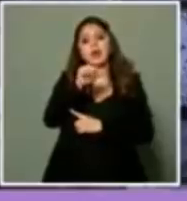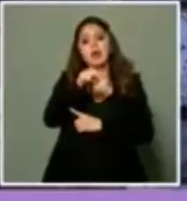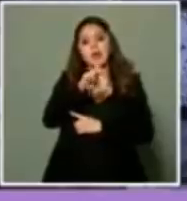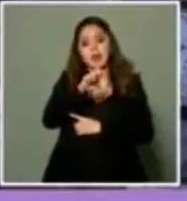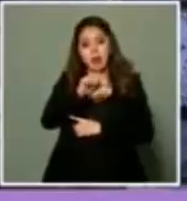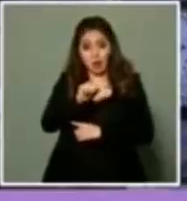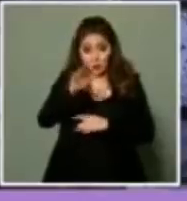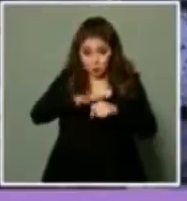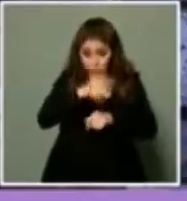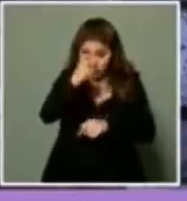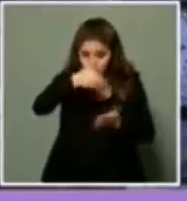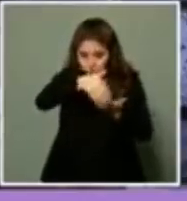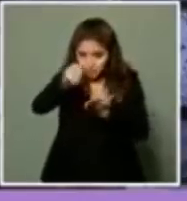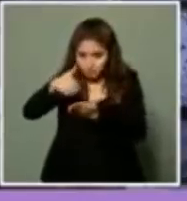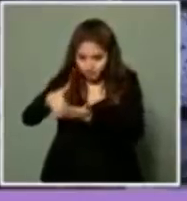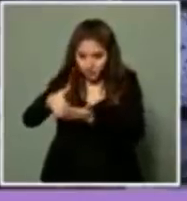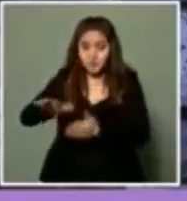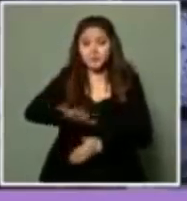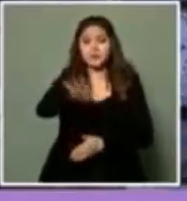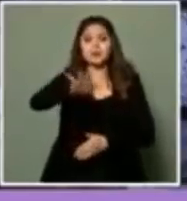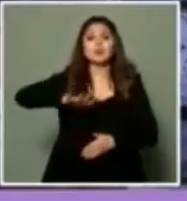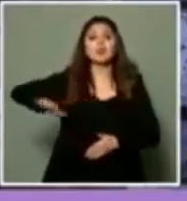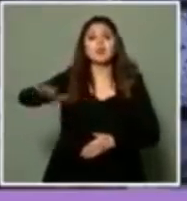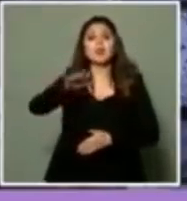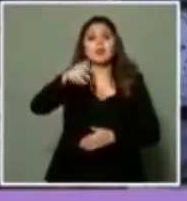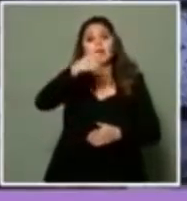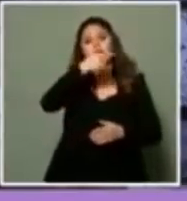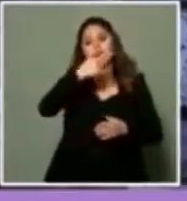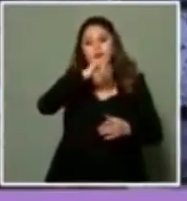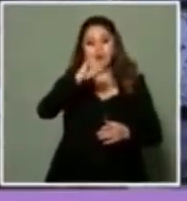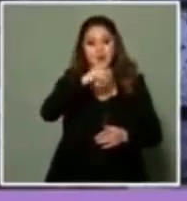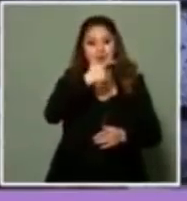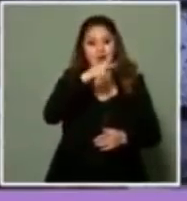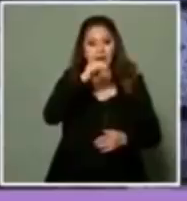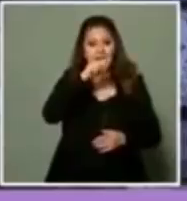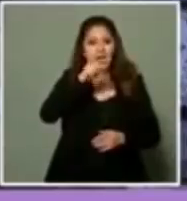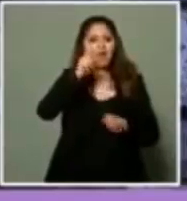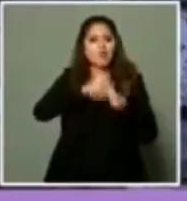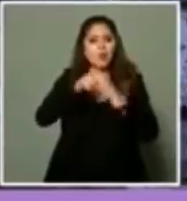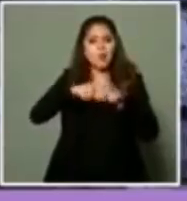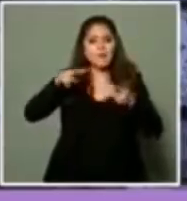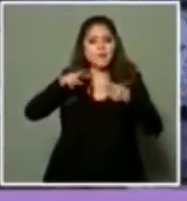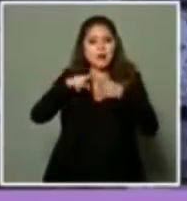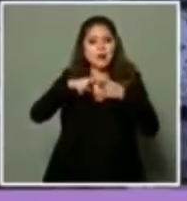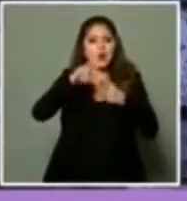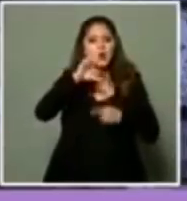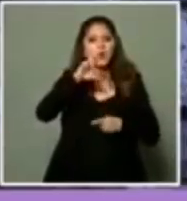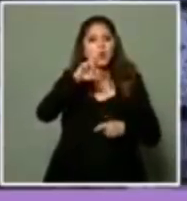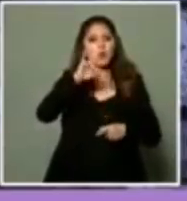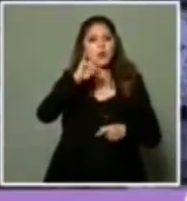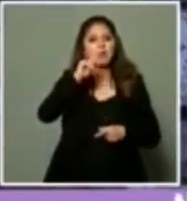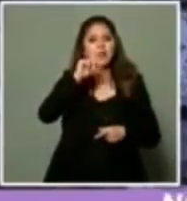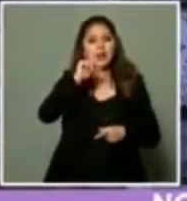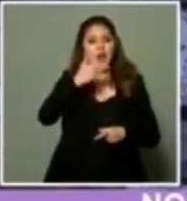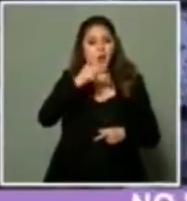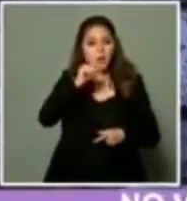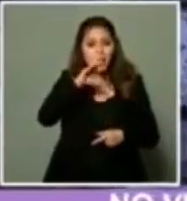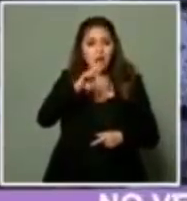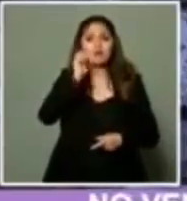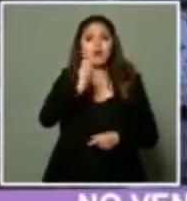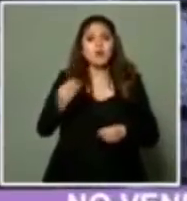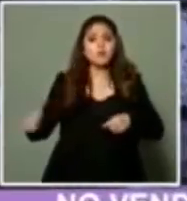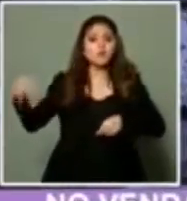una granja en el Parque Cuitláhuac, aquí está, donde puso animales encima de un